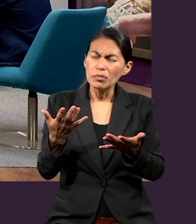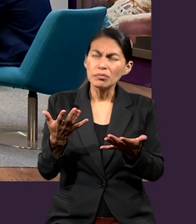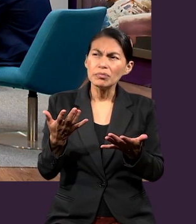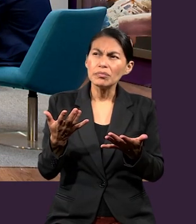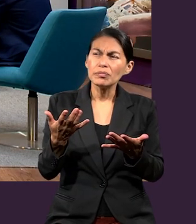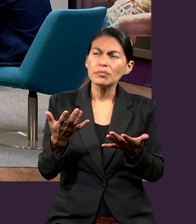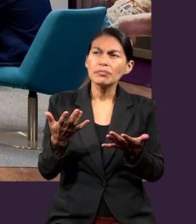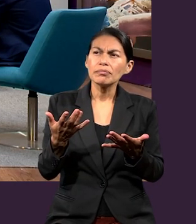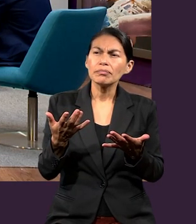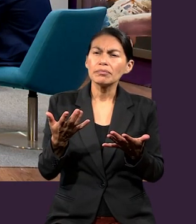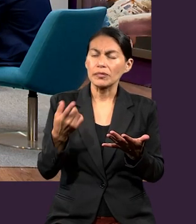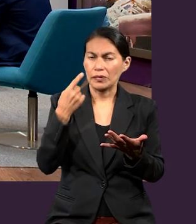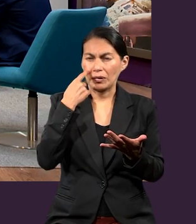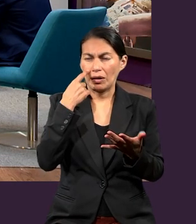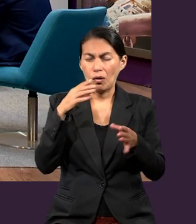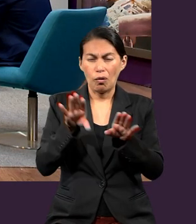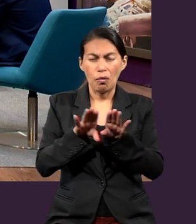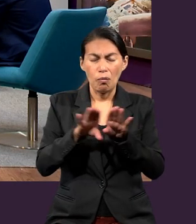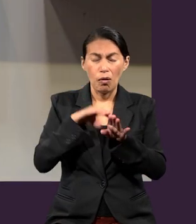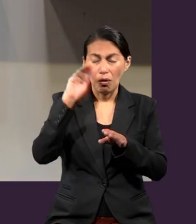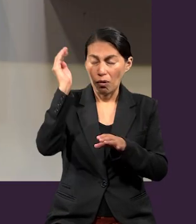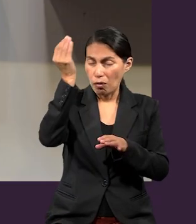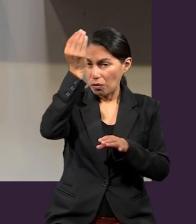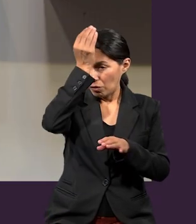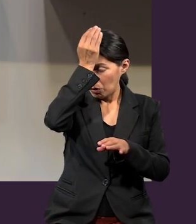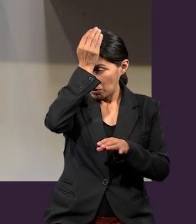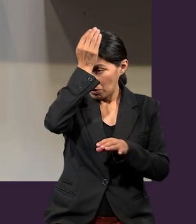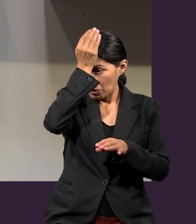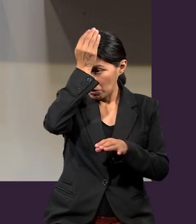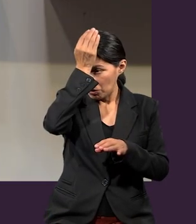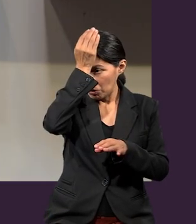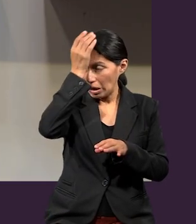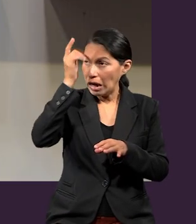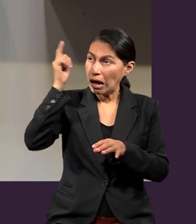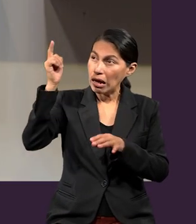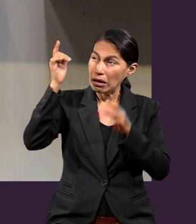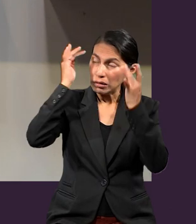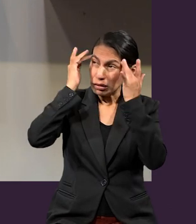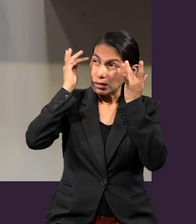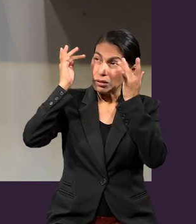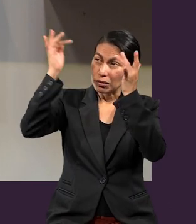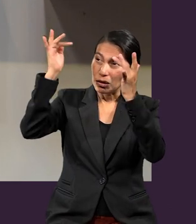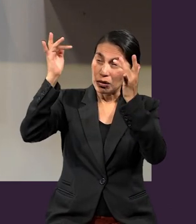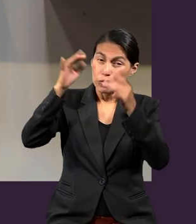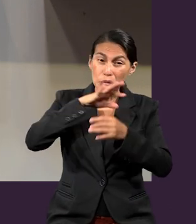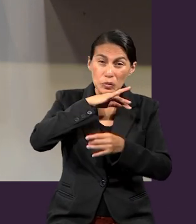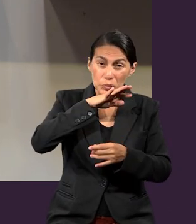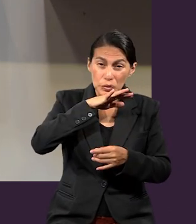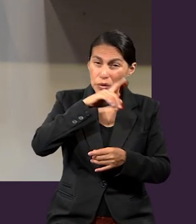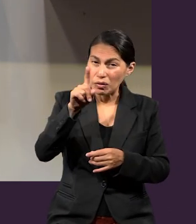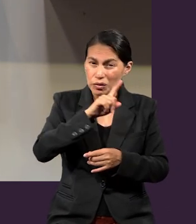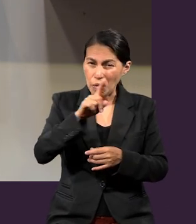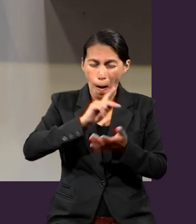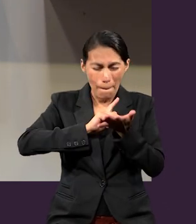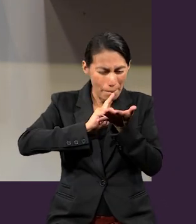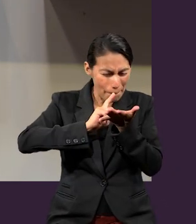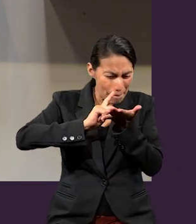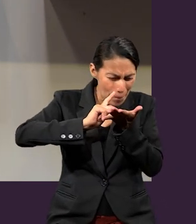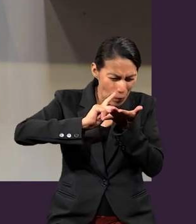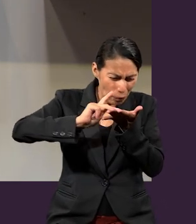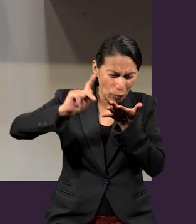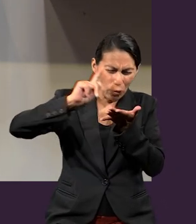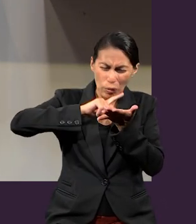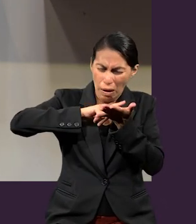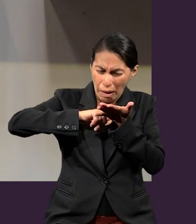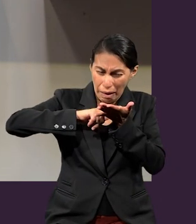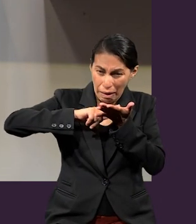estratégica. Porque recordemos el Cordero que debía de presentarse en el santuario, debe de ser sin mancha. No